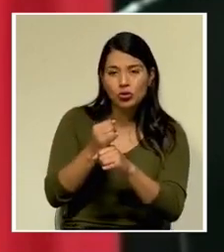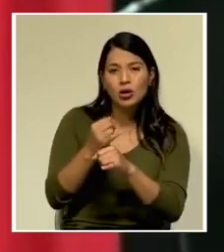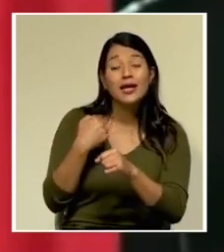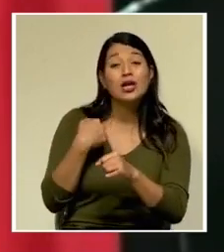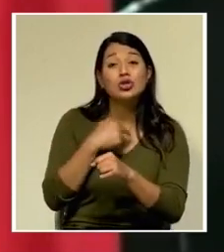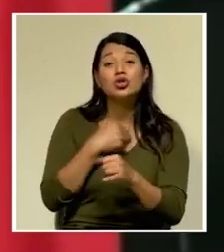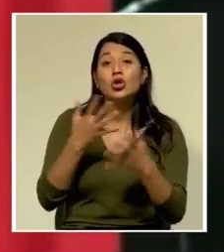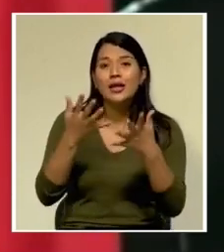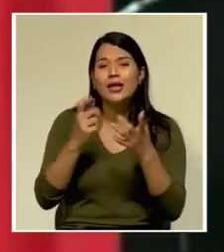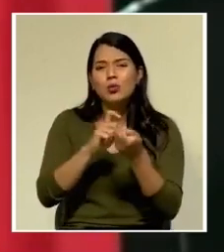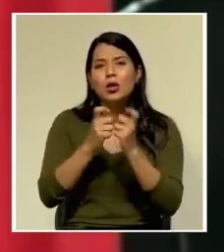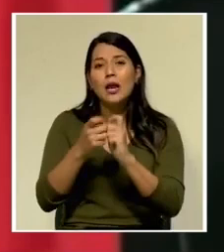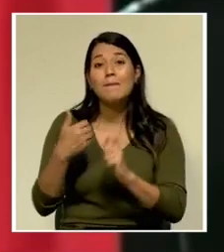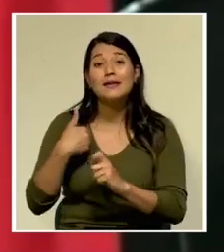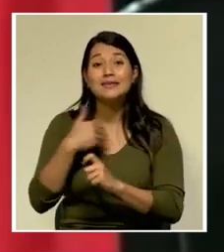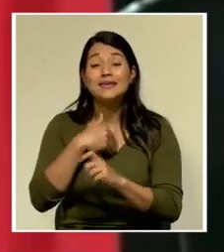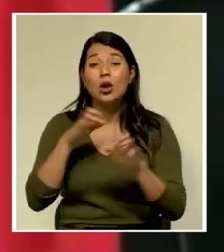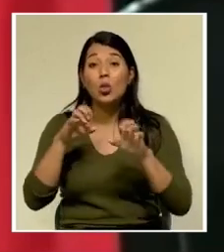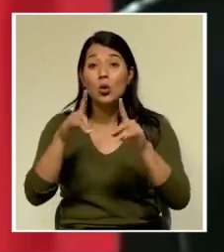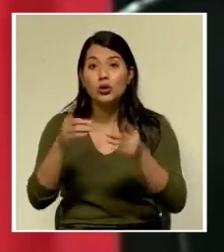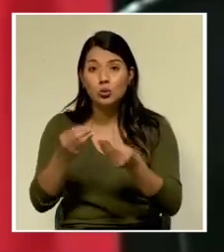Ministerio de Educación Pública.